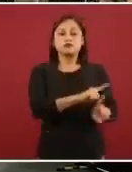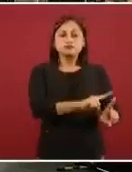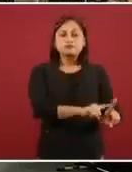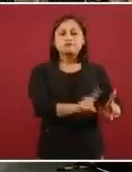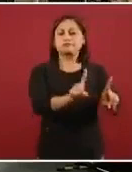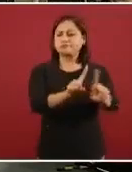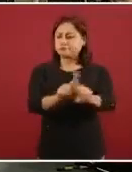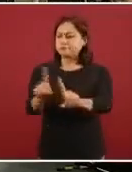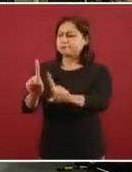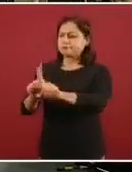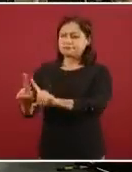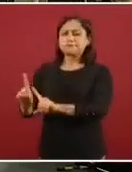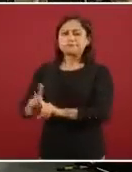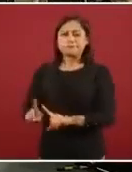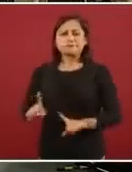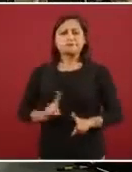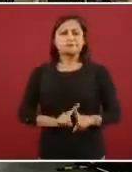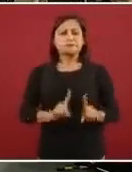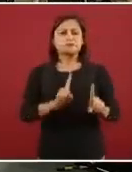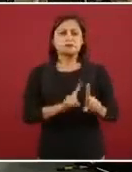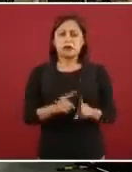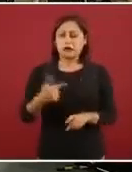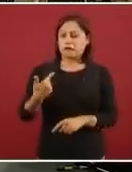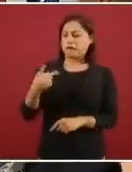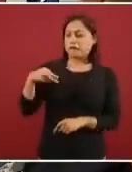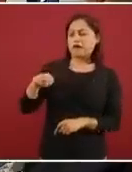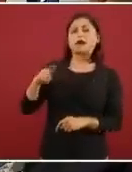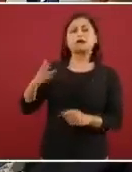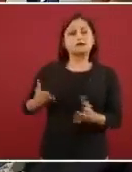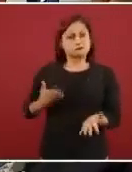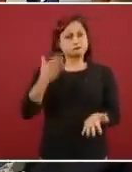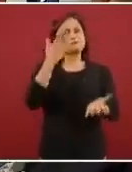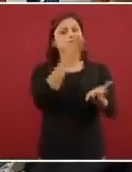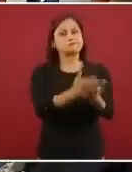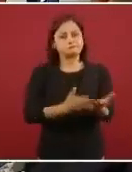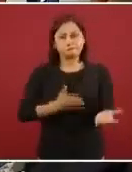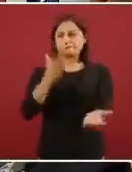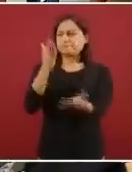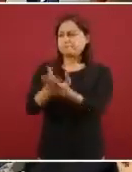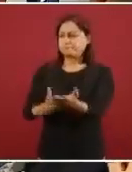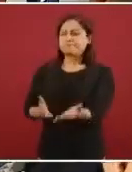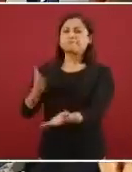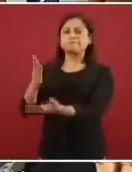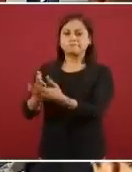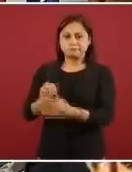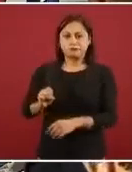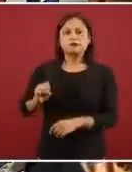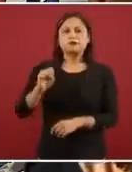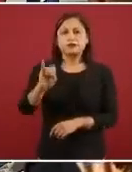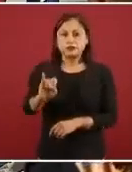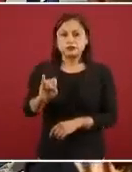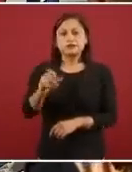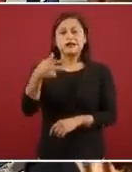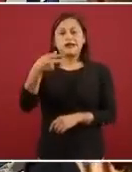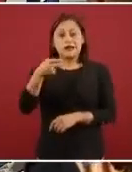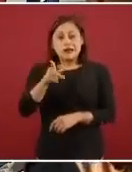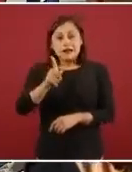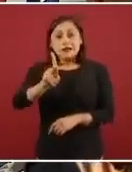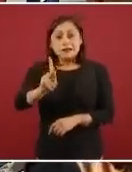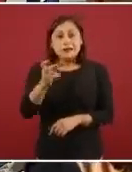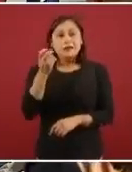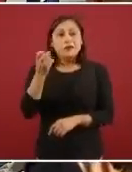va a estar la Guardia Nacional. Tenés un plan, se los he explicado. Nada más